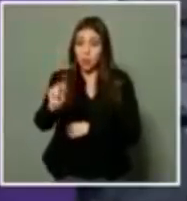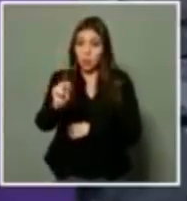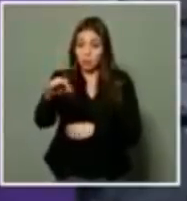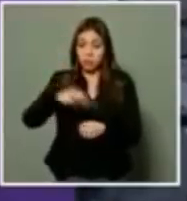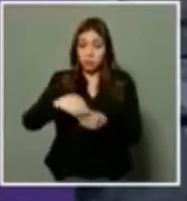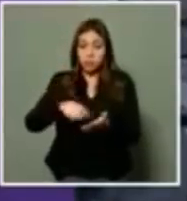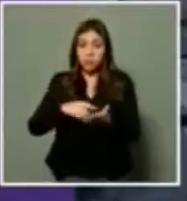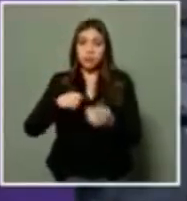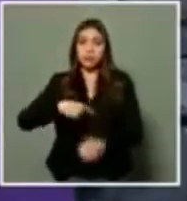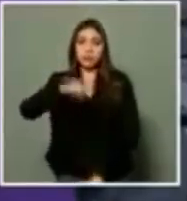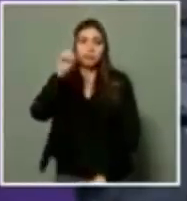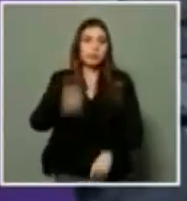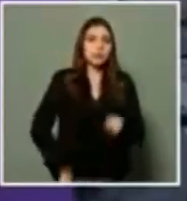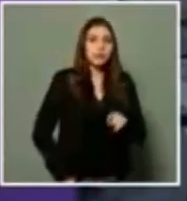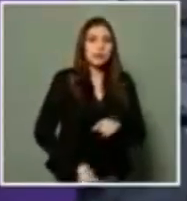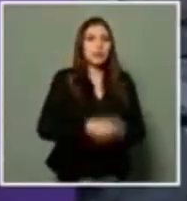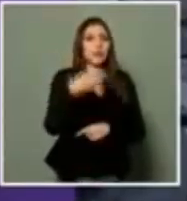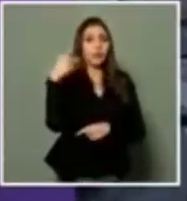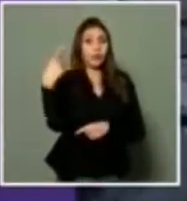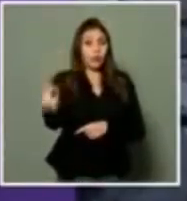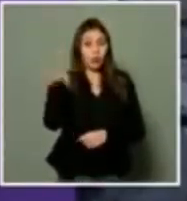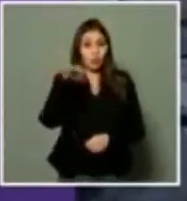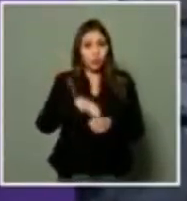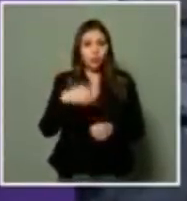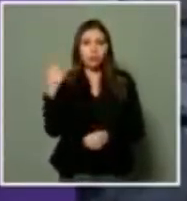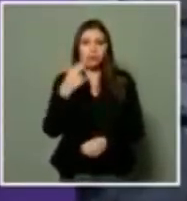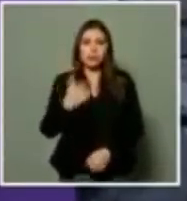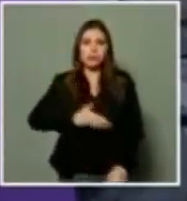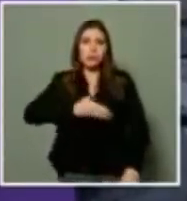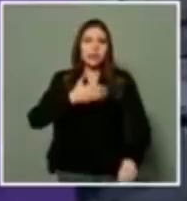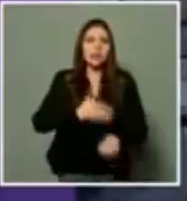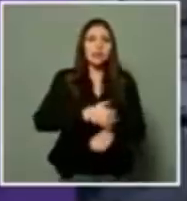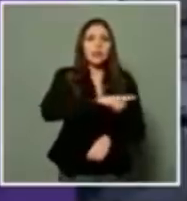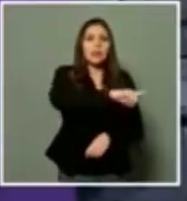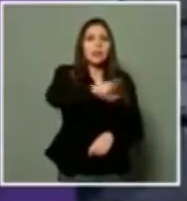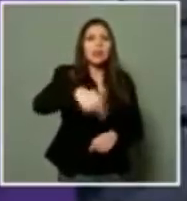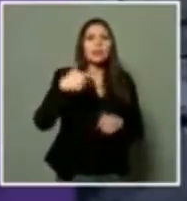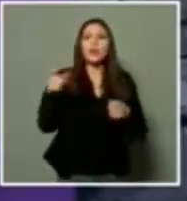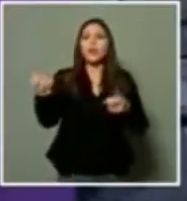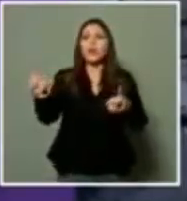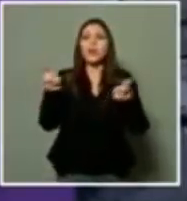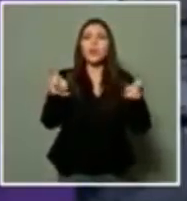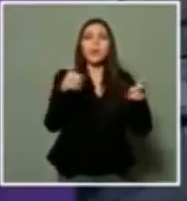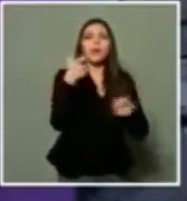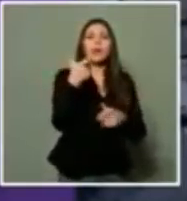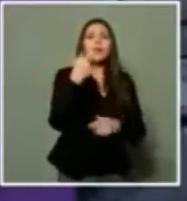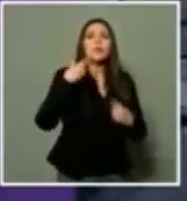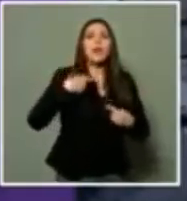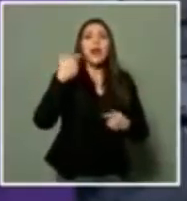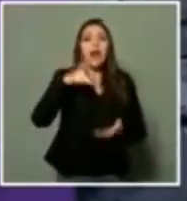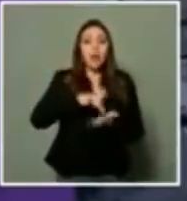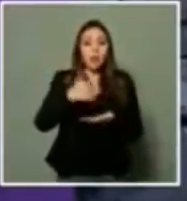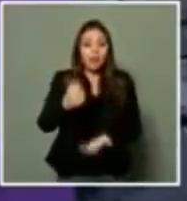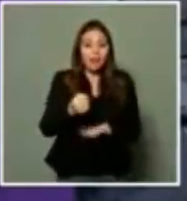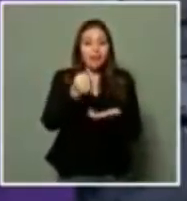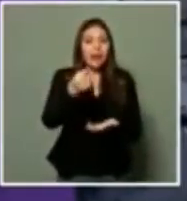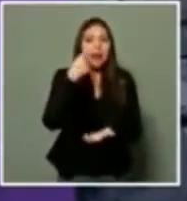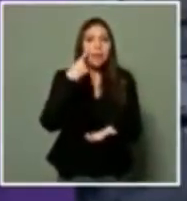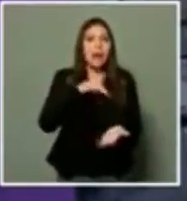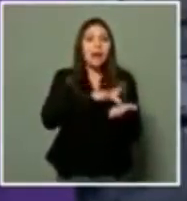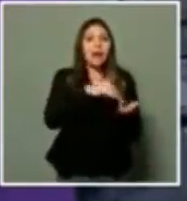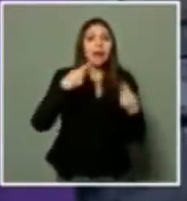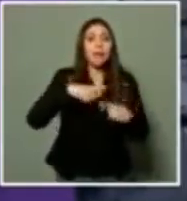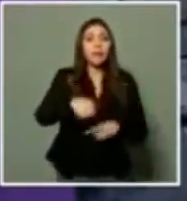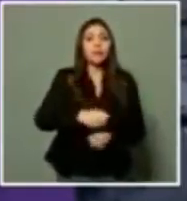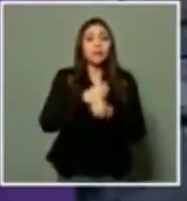hay que castigar a los que se roban el dinero de los damnificados, a los que actualmente tienen a